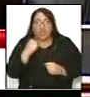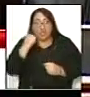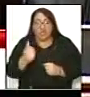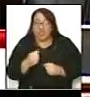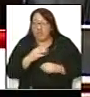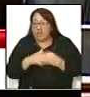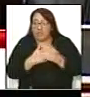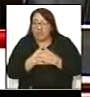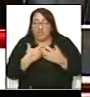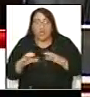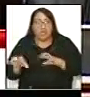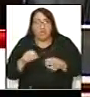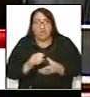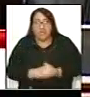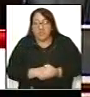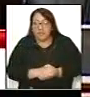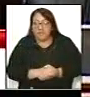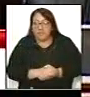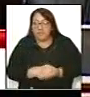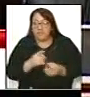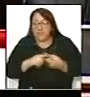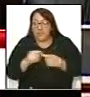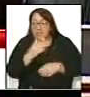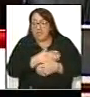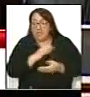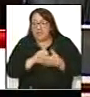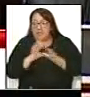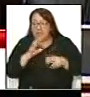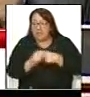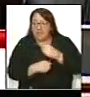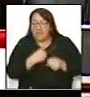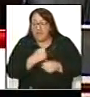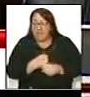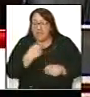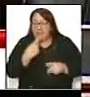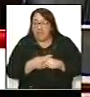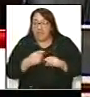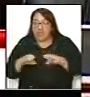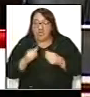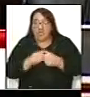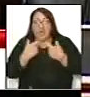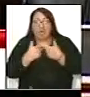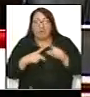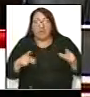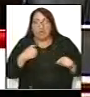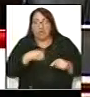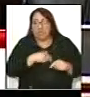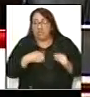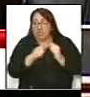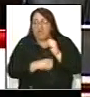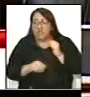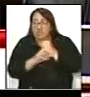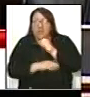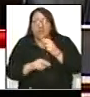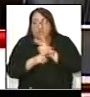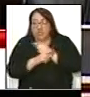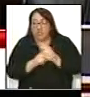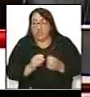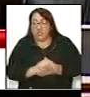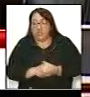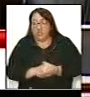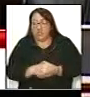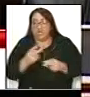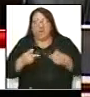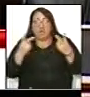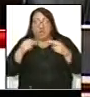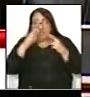día, como lo hemos venido haciendo desde hace más de 10 años, por lograr la libertad de nuestro hermano país venezolano. ¡Que